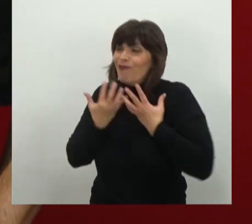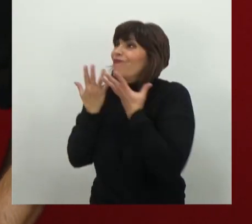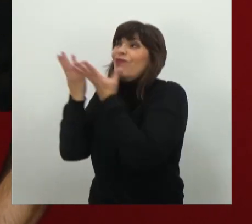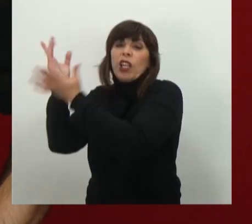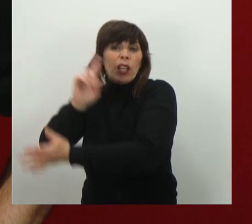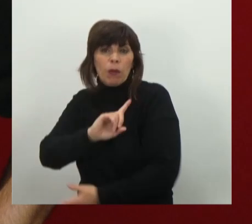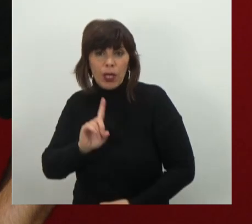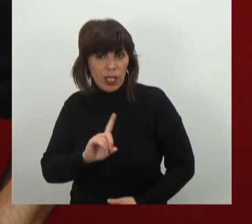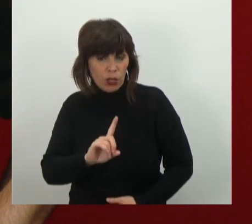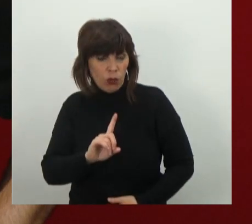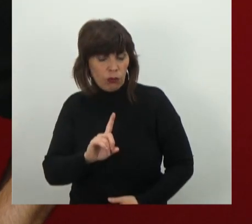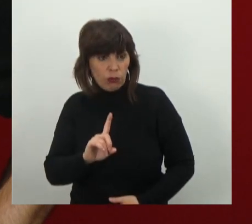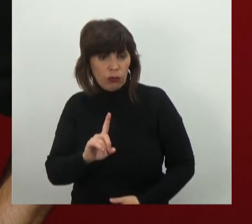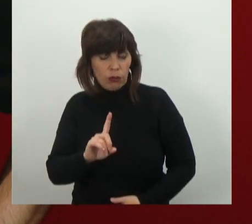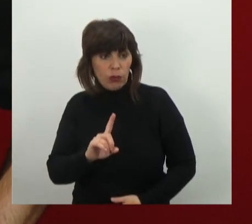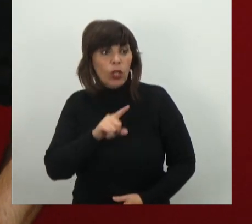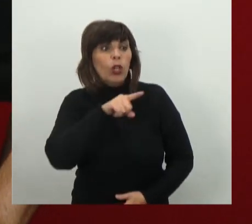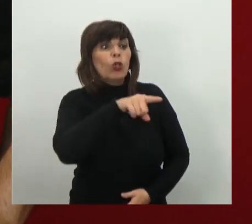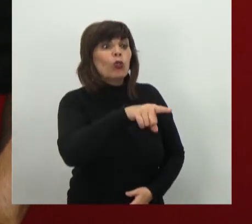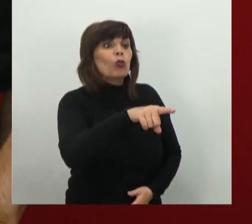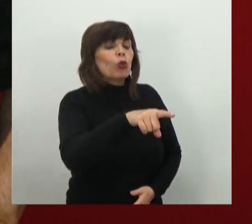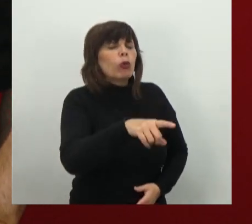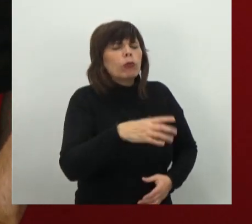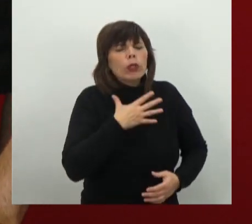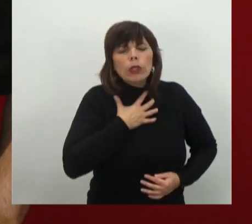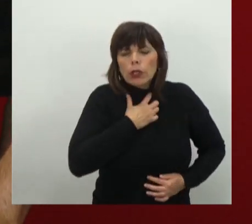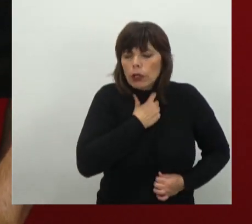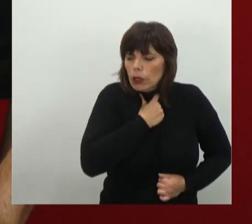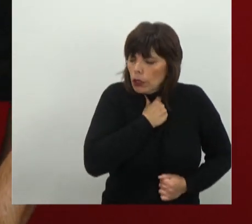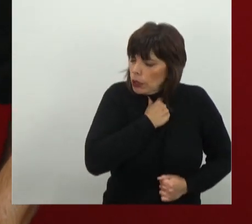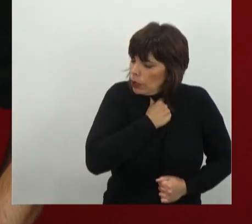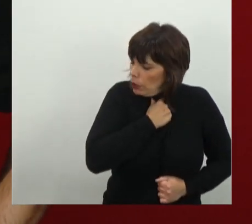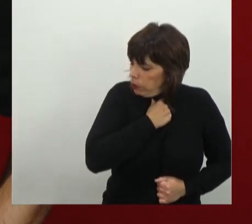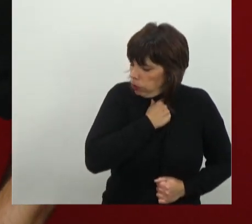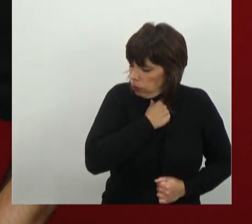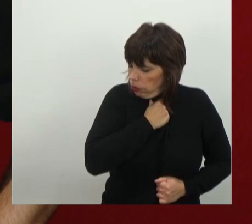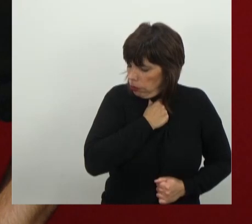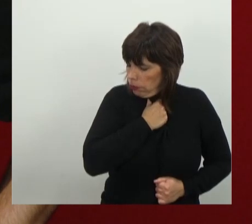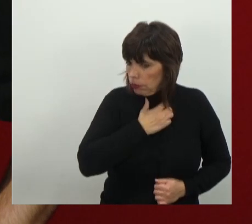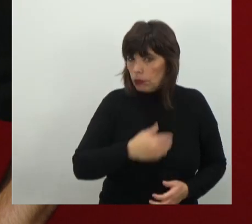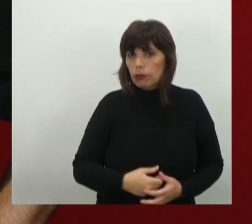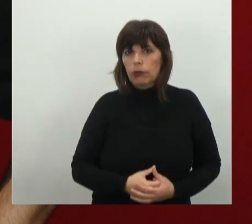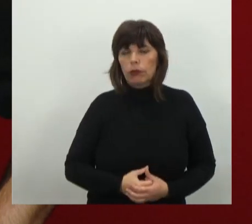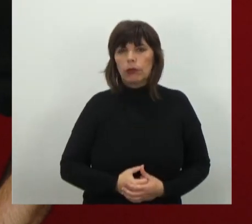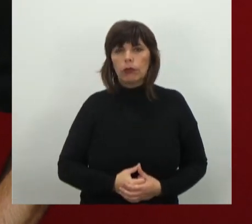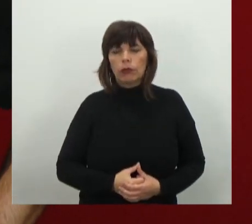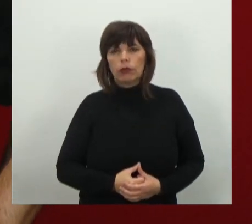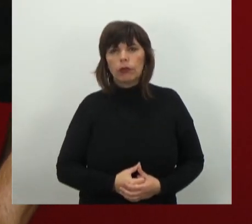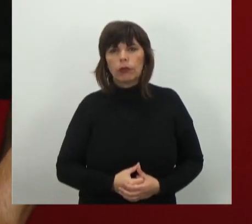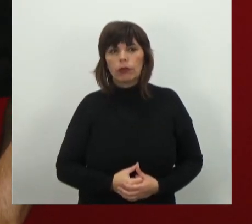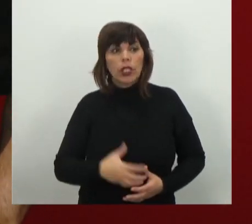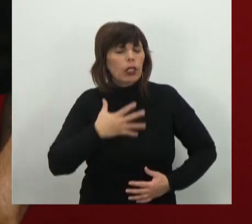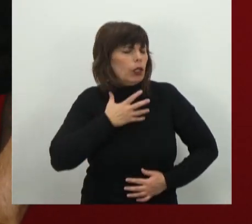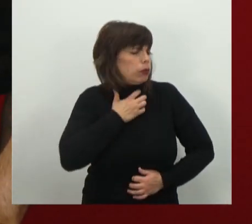a terminar. Vas a terminar agobiado. Y no solo eso. Lo peor del